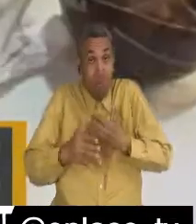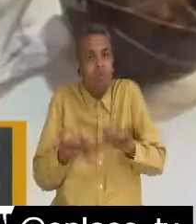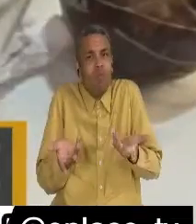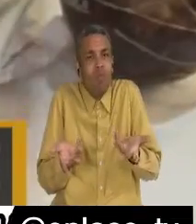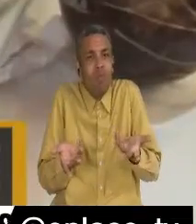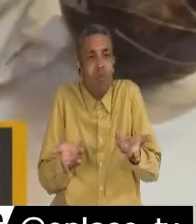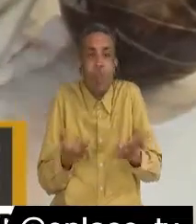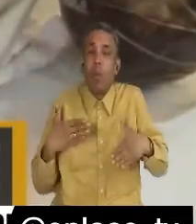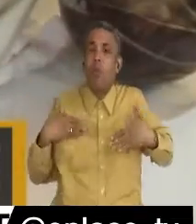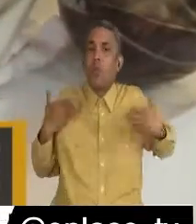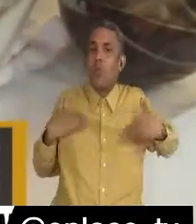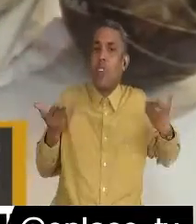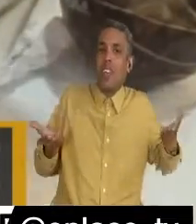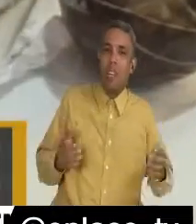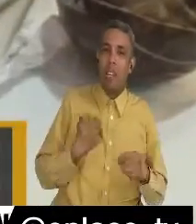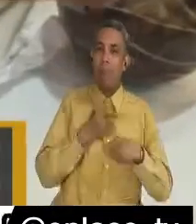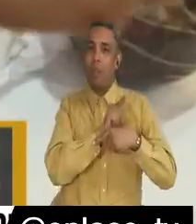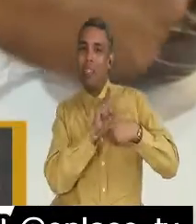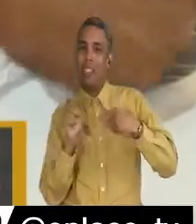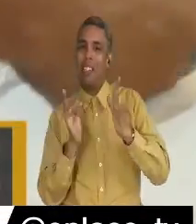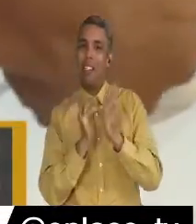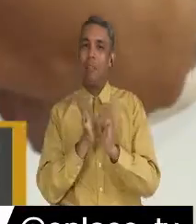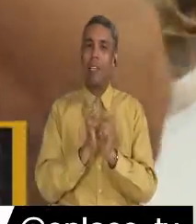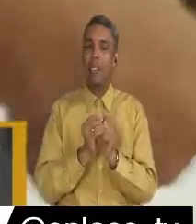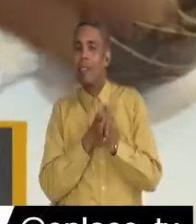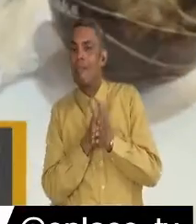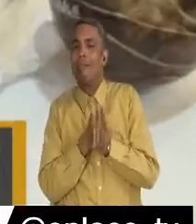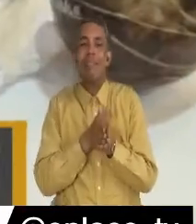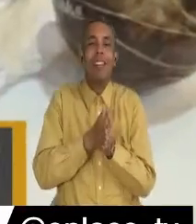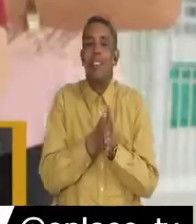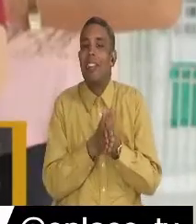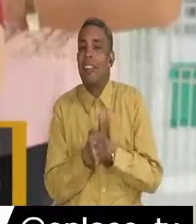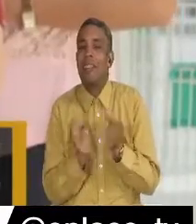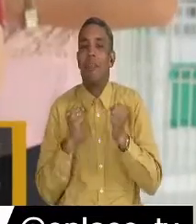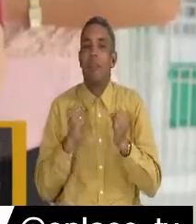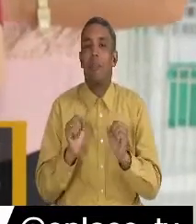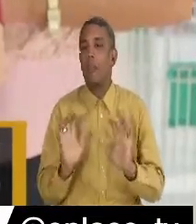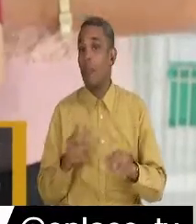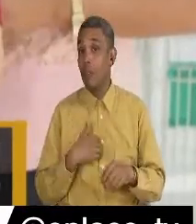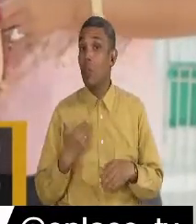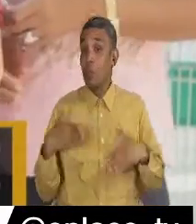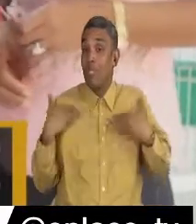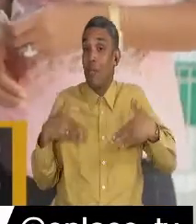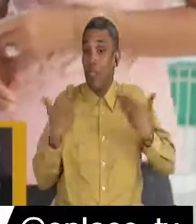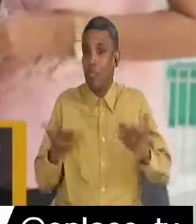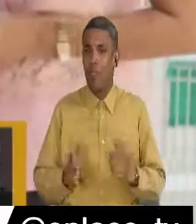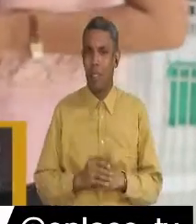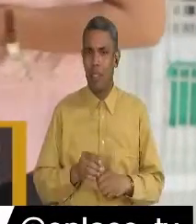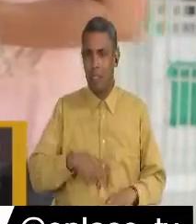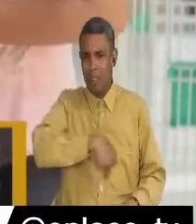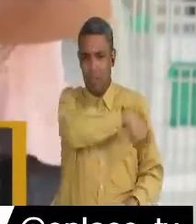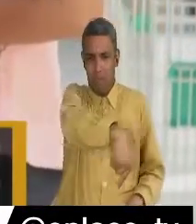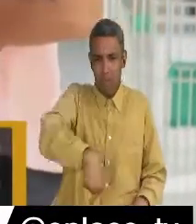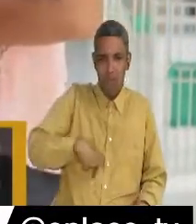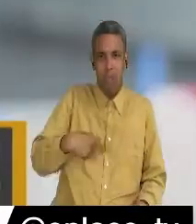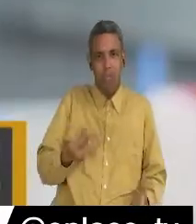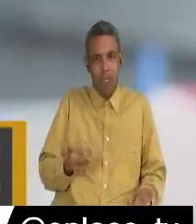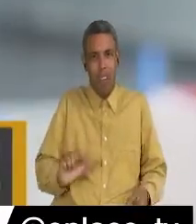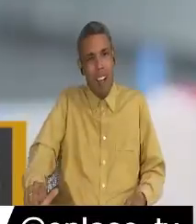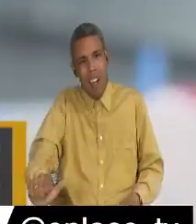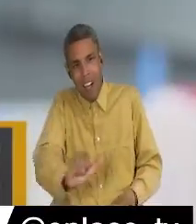esto es una alegría para nosotros más que todo las cabezas de hogar, cabeza madre que somos solteras, ¿sí ve?